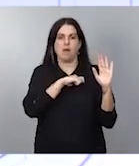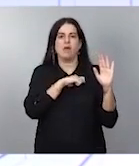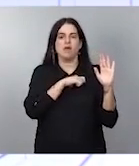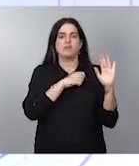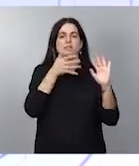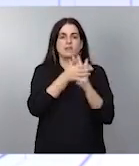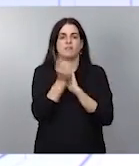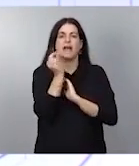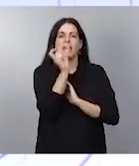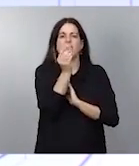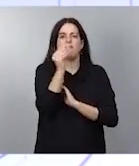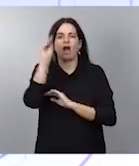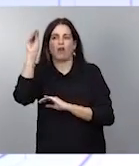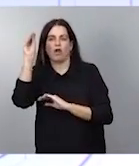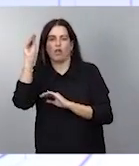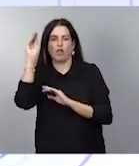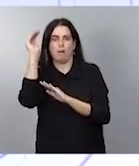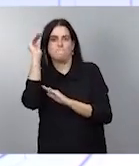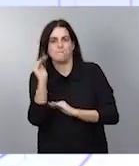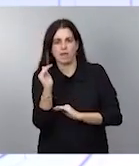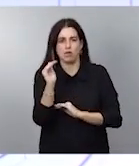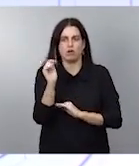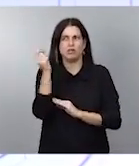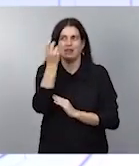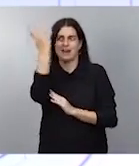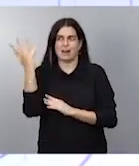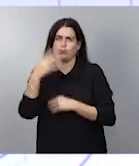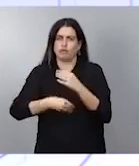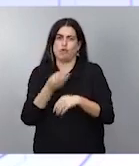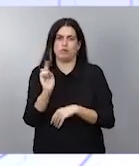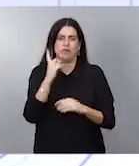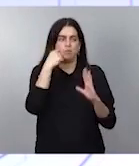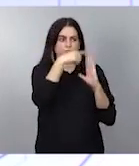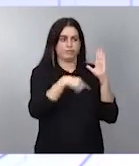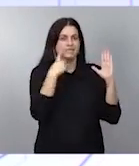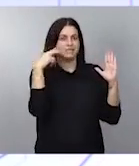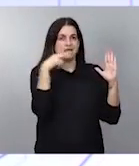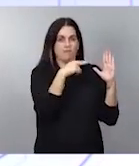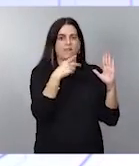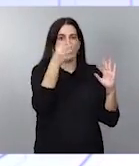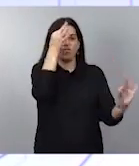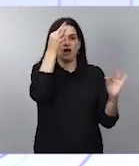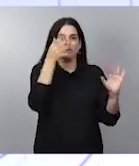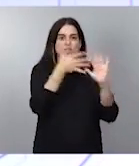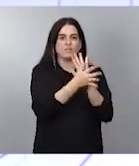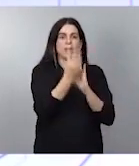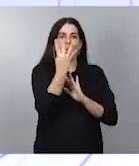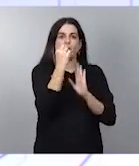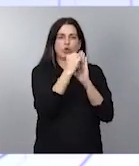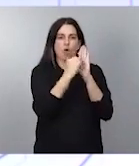como ningún otro país europeo. Ahí están los datos, 4 puntos de bajada de la inflación en tan